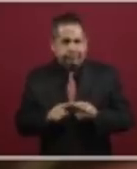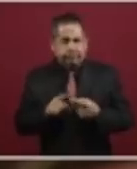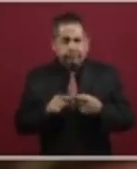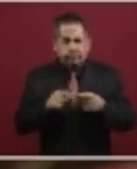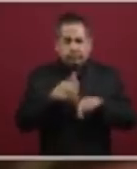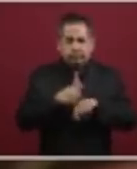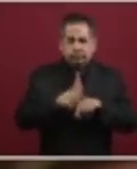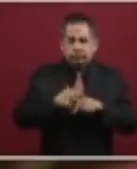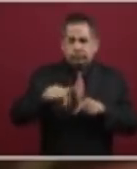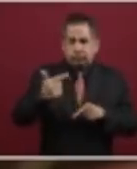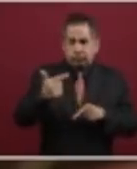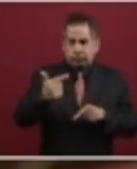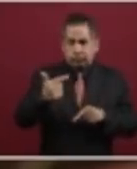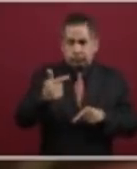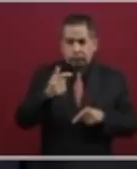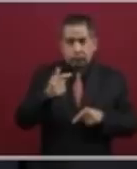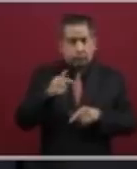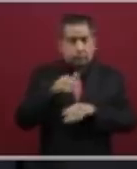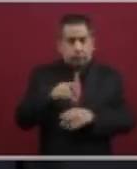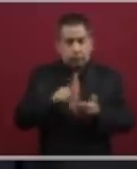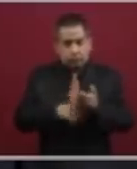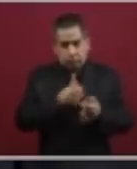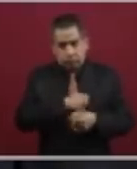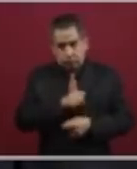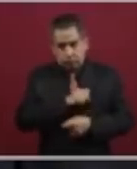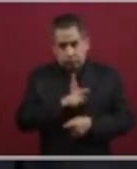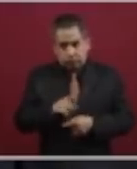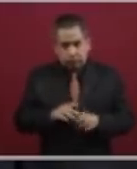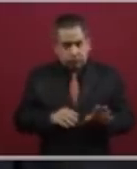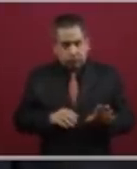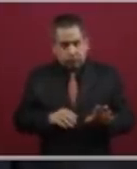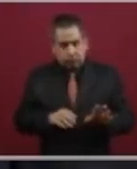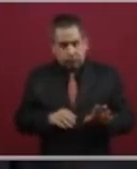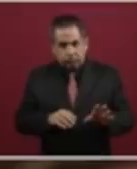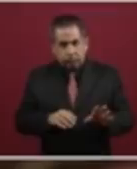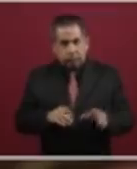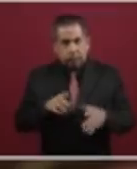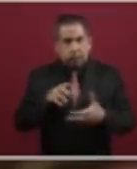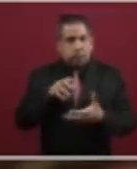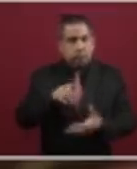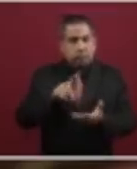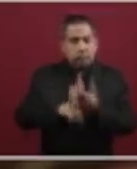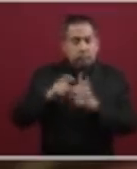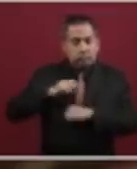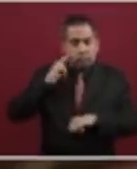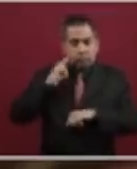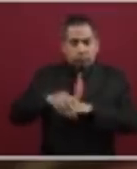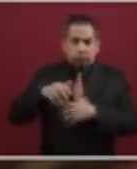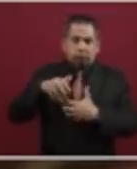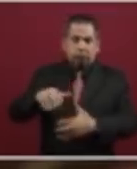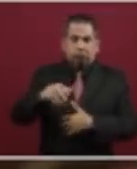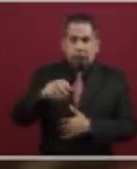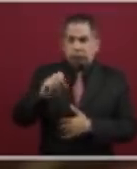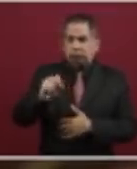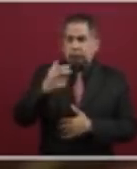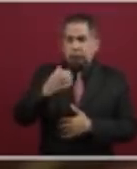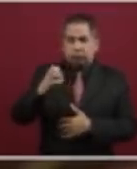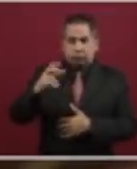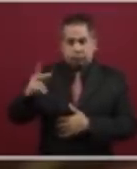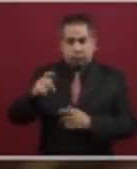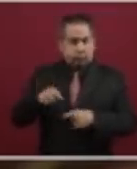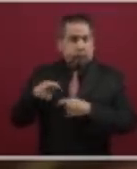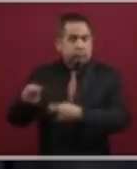ramo 12 del sector salud en específico. Seguro Social. Exacto, y ese depende directamente de la entrega de Hacienda a